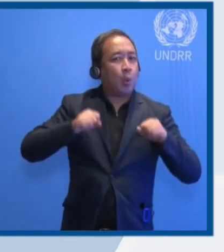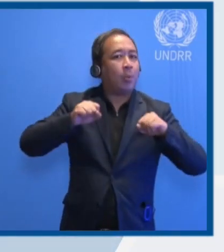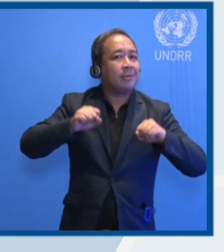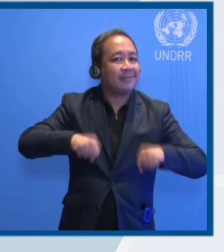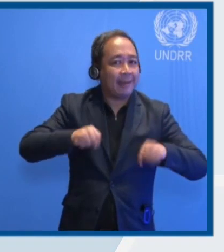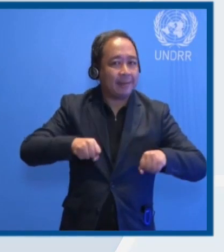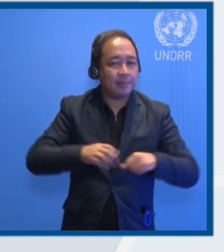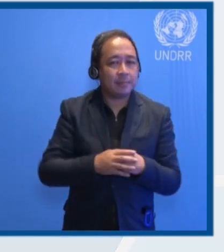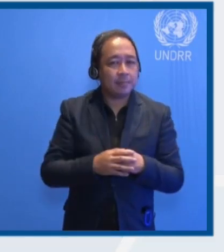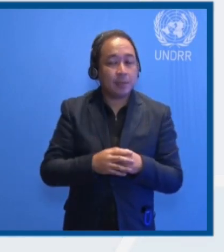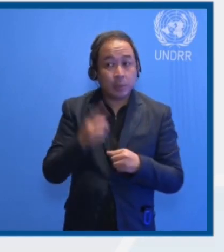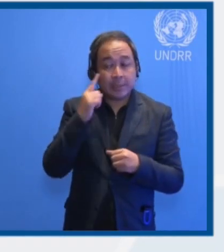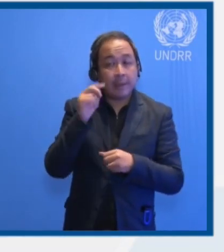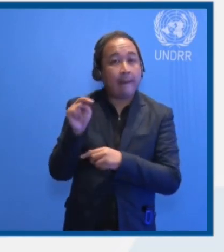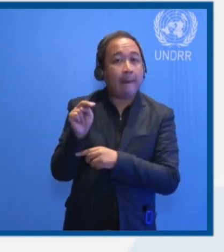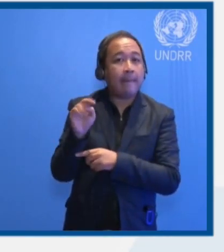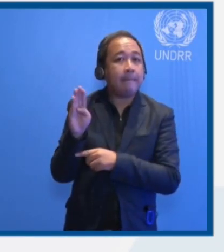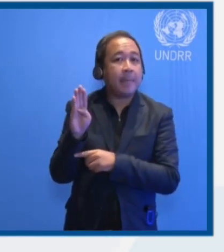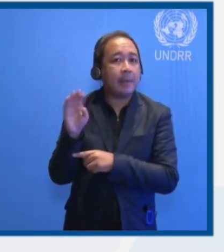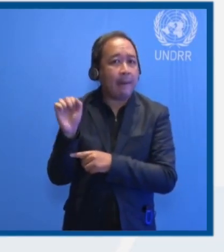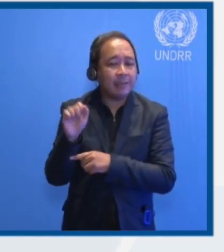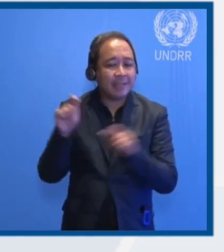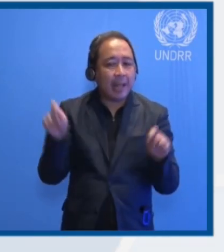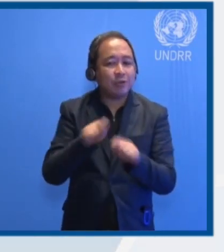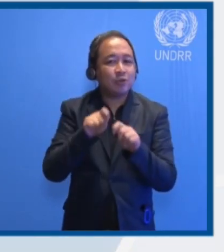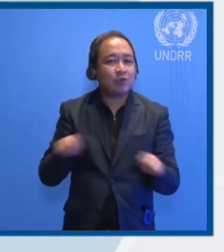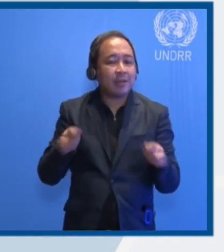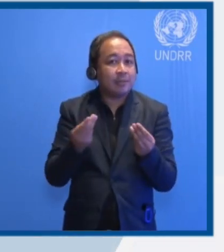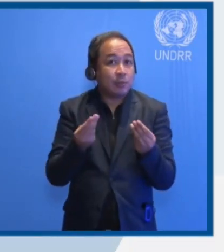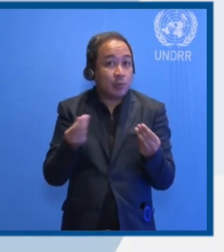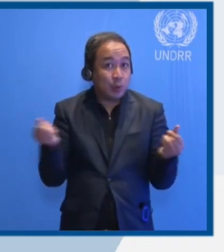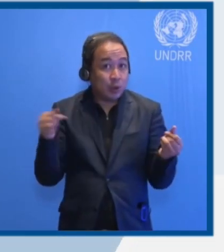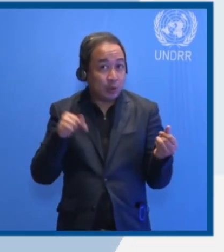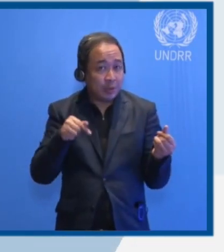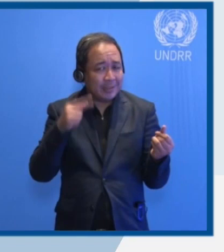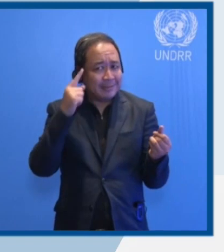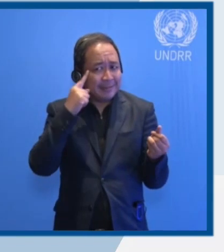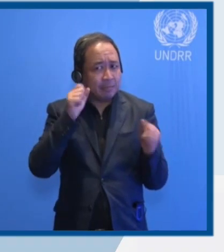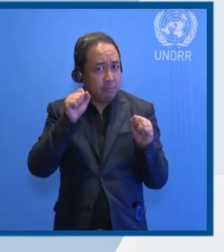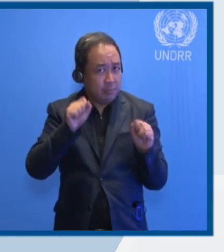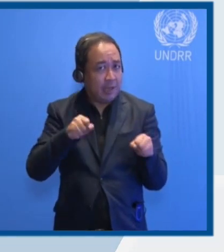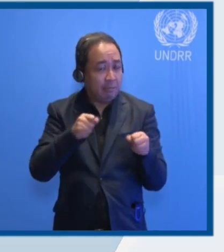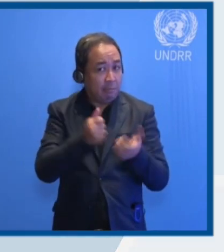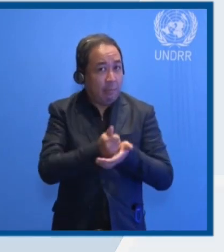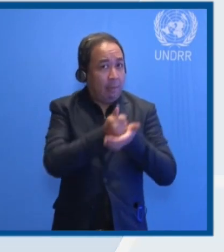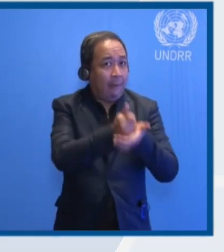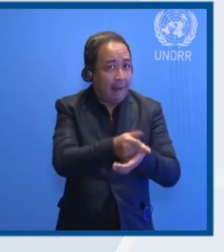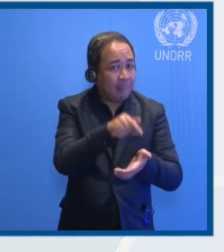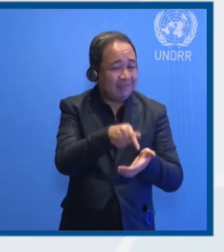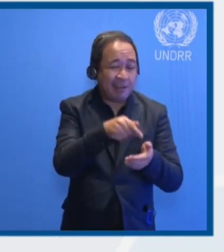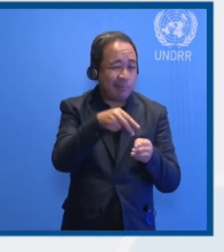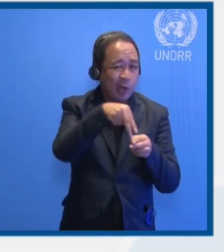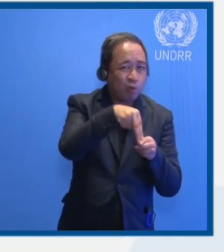riesgo. Cuando se hacen análisis de alternativas de proyectos de inversión, según el Banco Mundial,